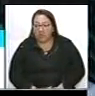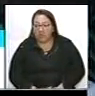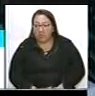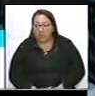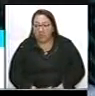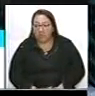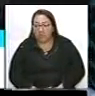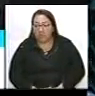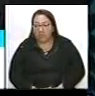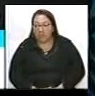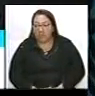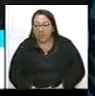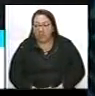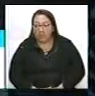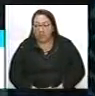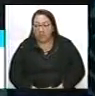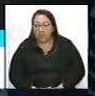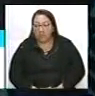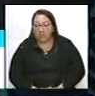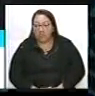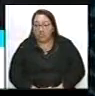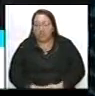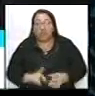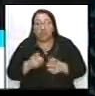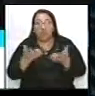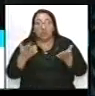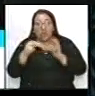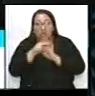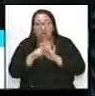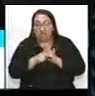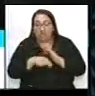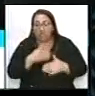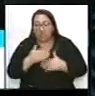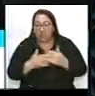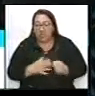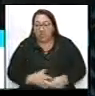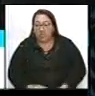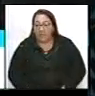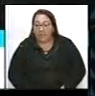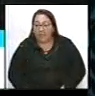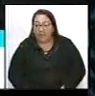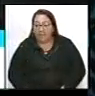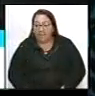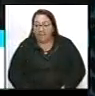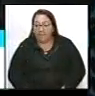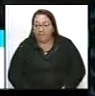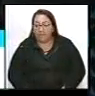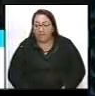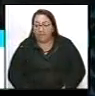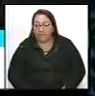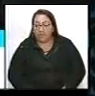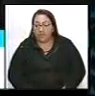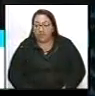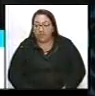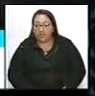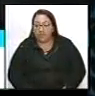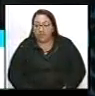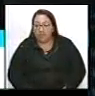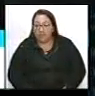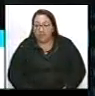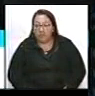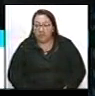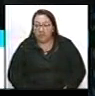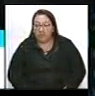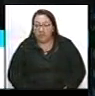menos medias verdades. Una cosa es la norma procesal administrativa, que aplica cuando